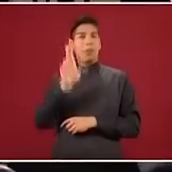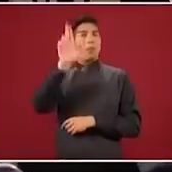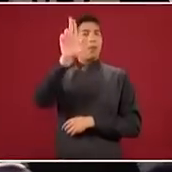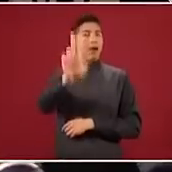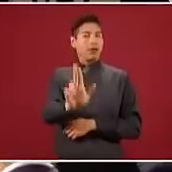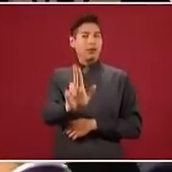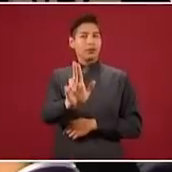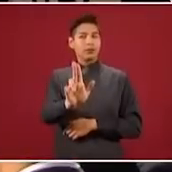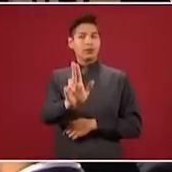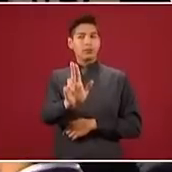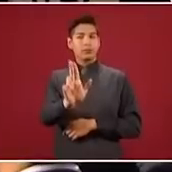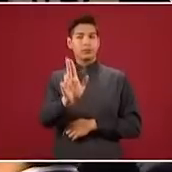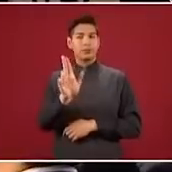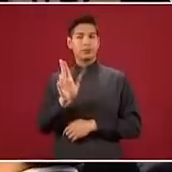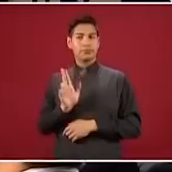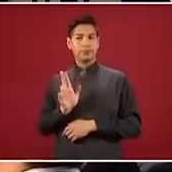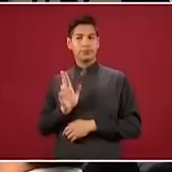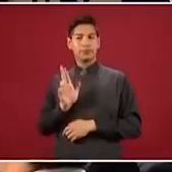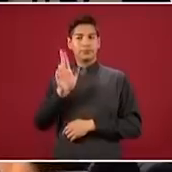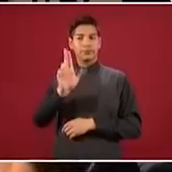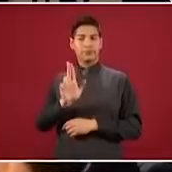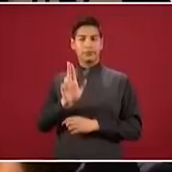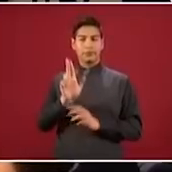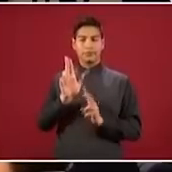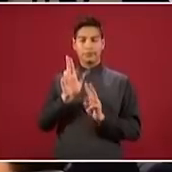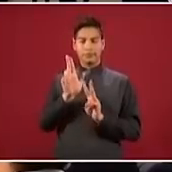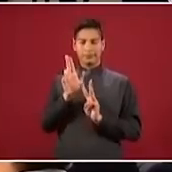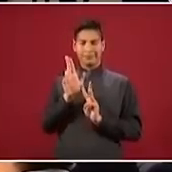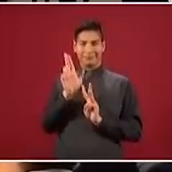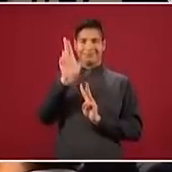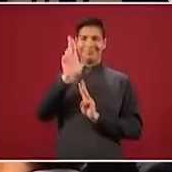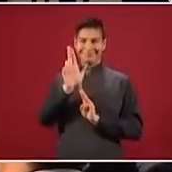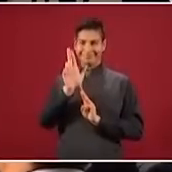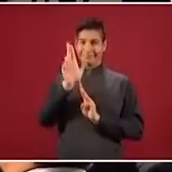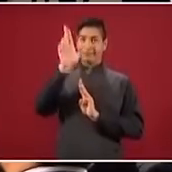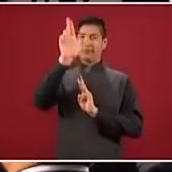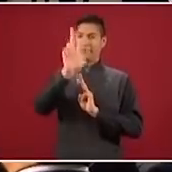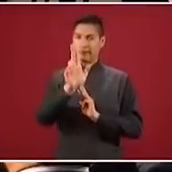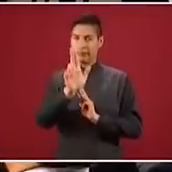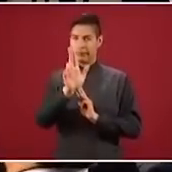No, este al otro. En 15 días. Ah, falta todavía.